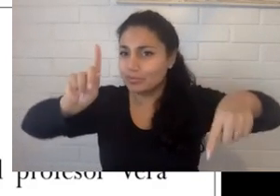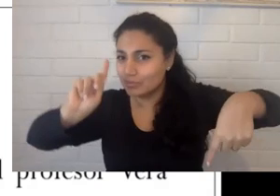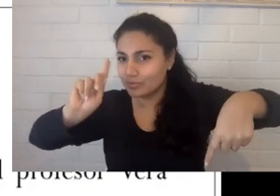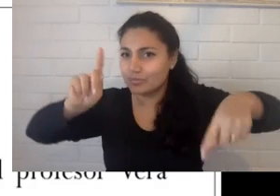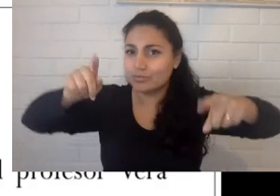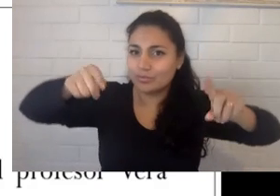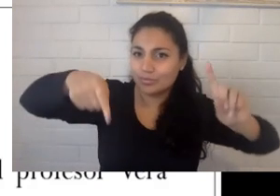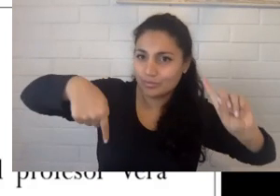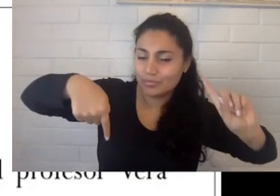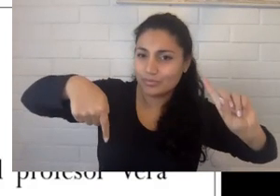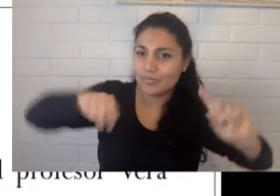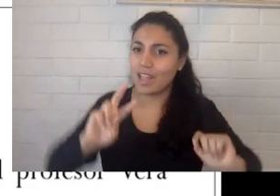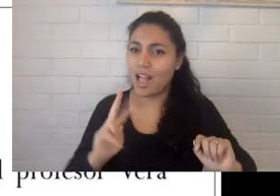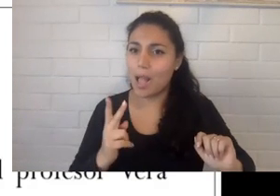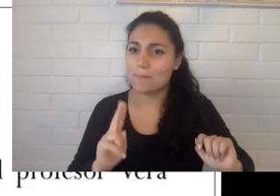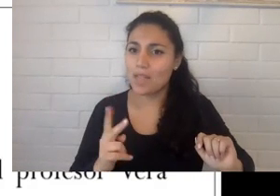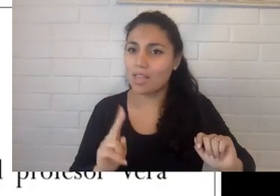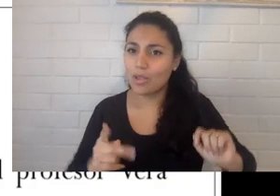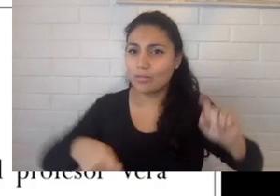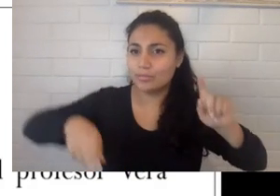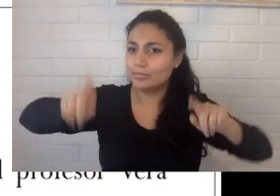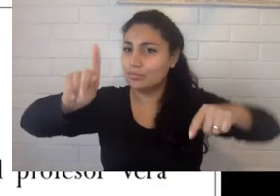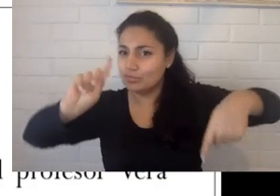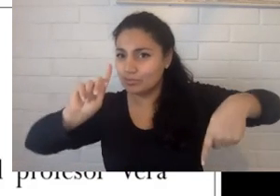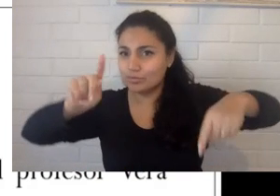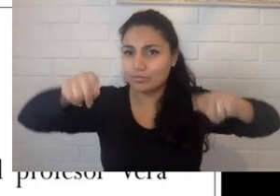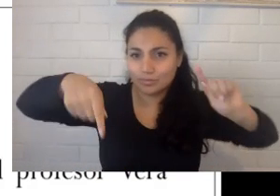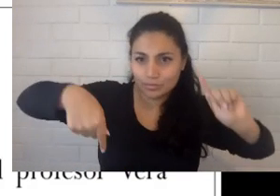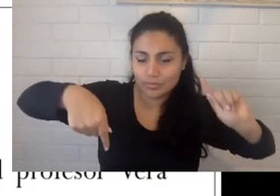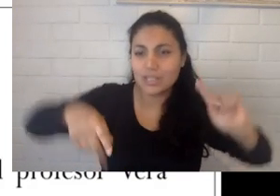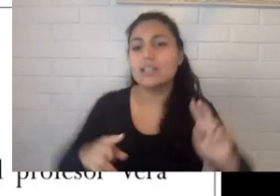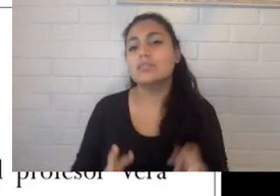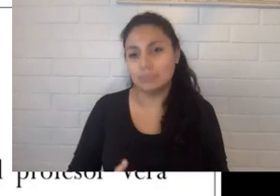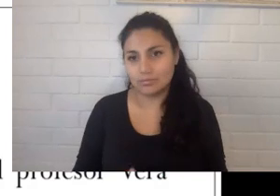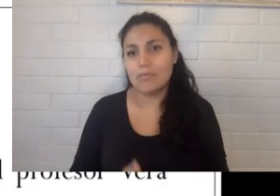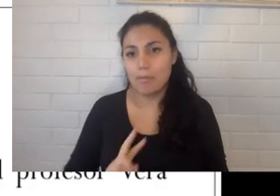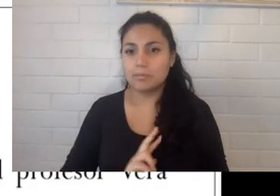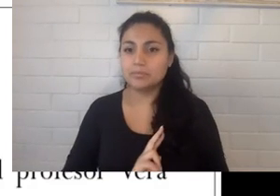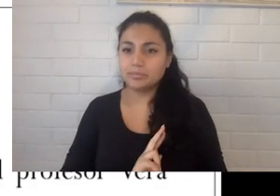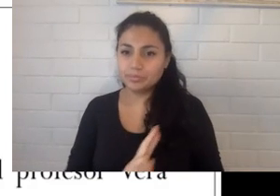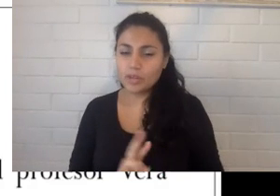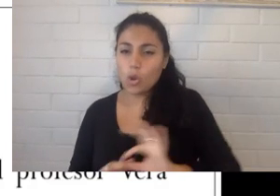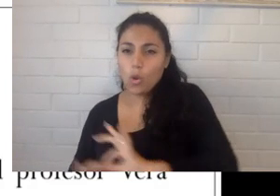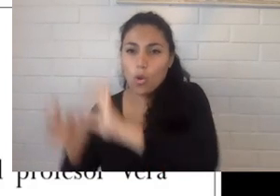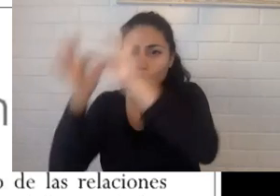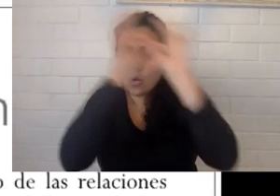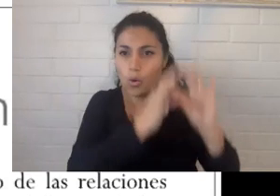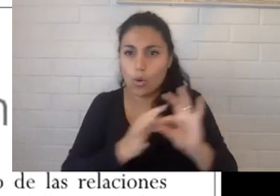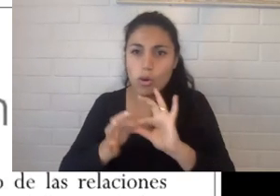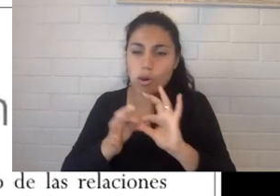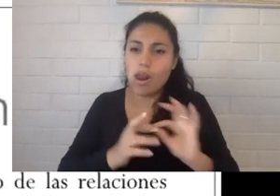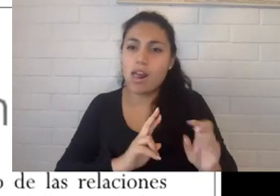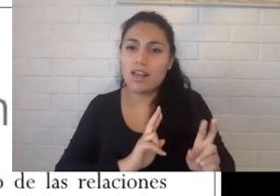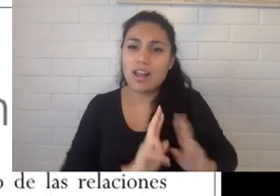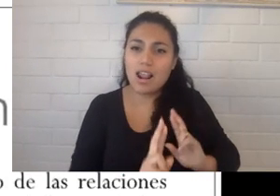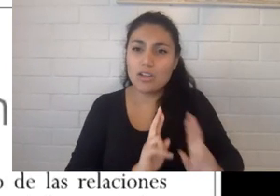va cambiando su dirección, ¿ya? ¿Se fijan? A eso va relacionando con la coordinación. Por otro lado, tenemos